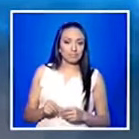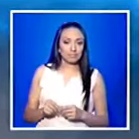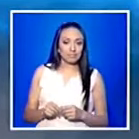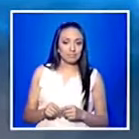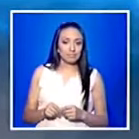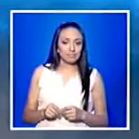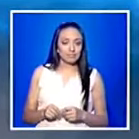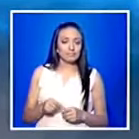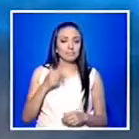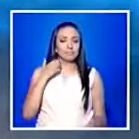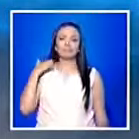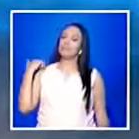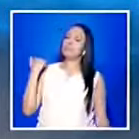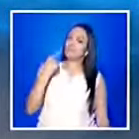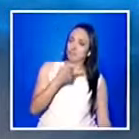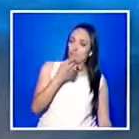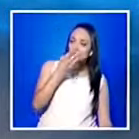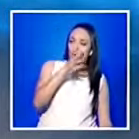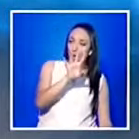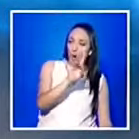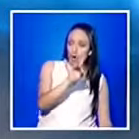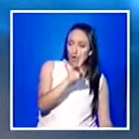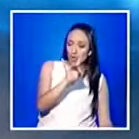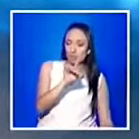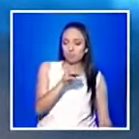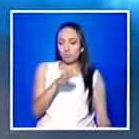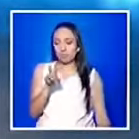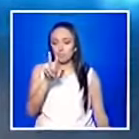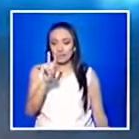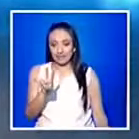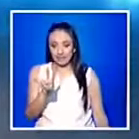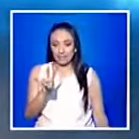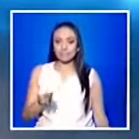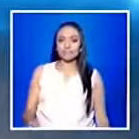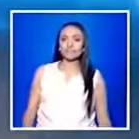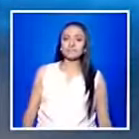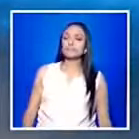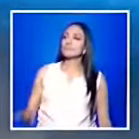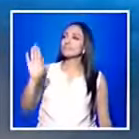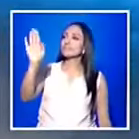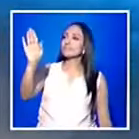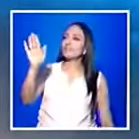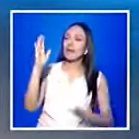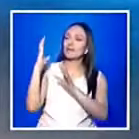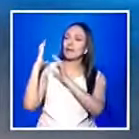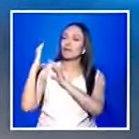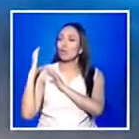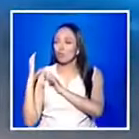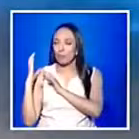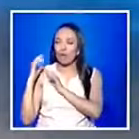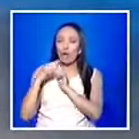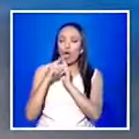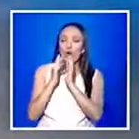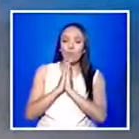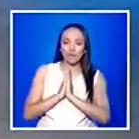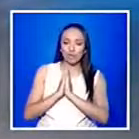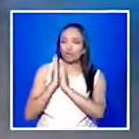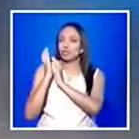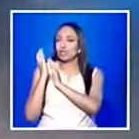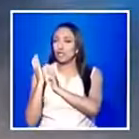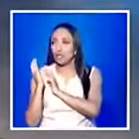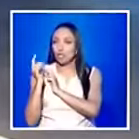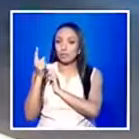Son las 8 de la mañana con 27 minutos. El convento de Santo Domingo en el Centro Histórico prepara el recorrido nocturno